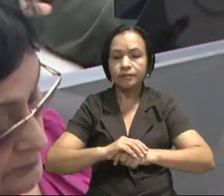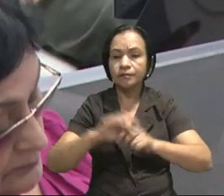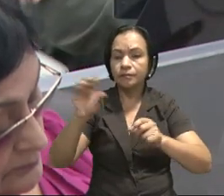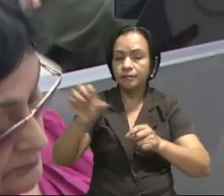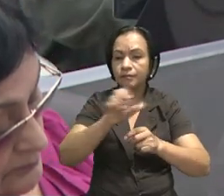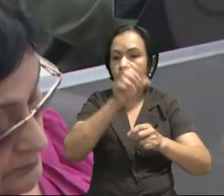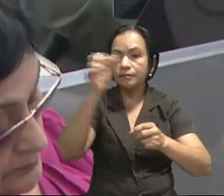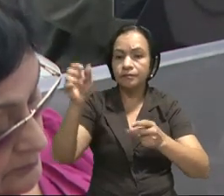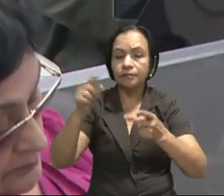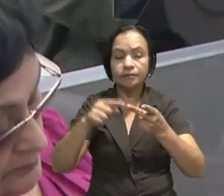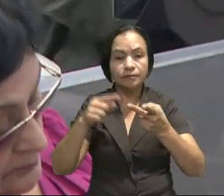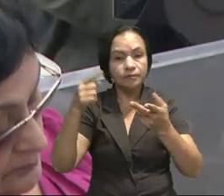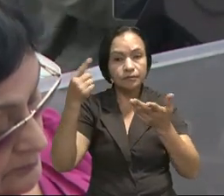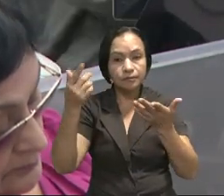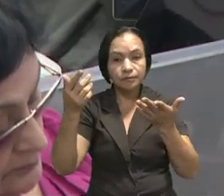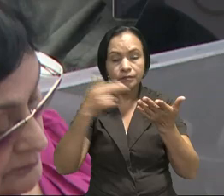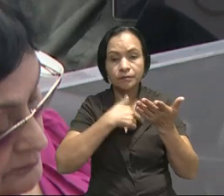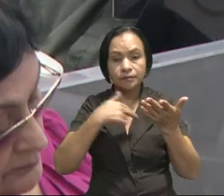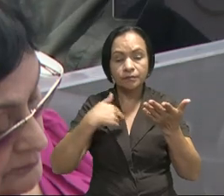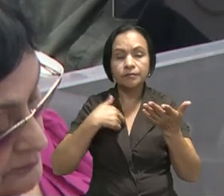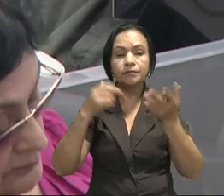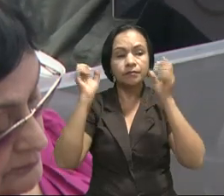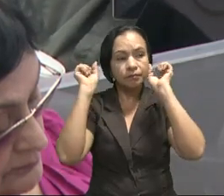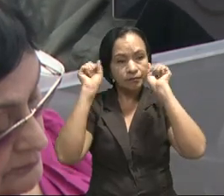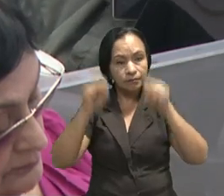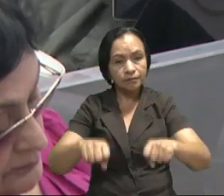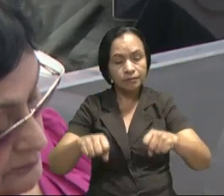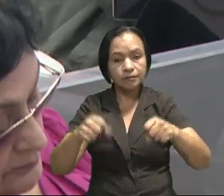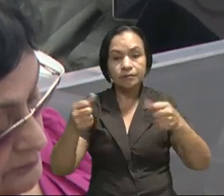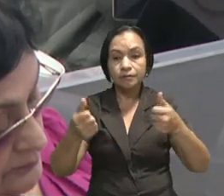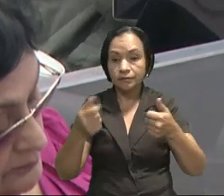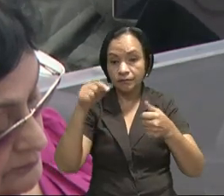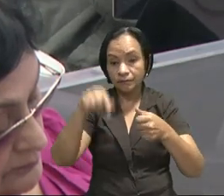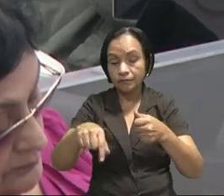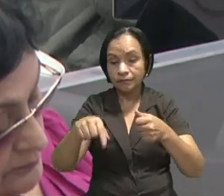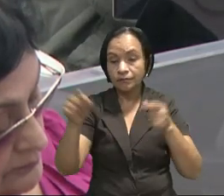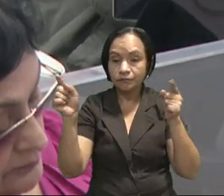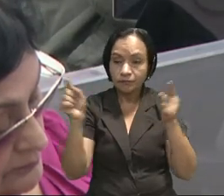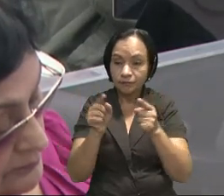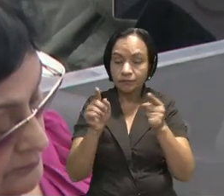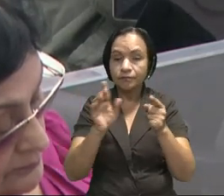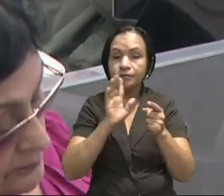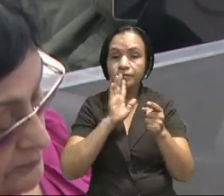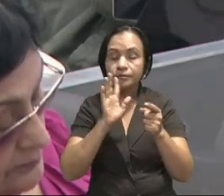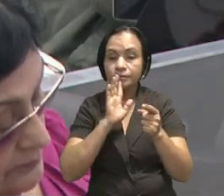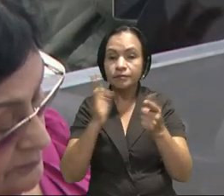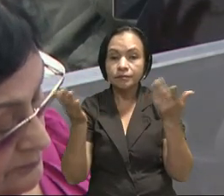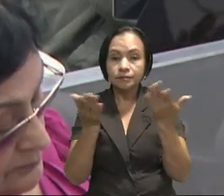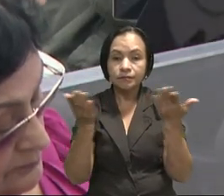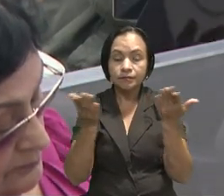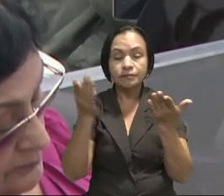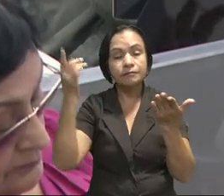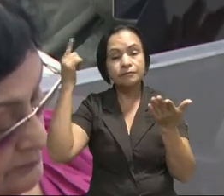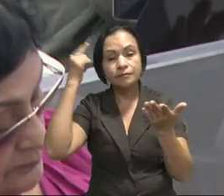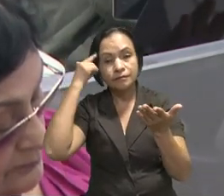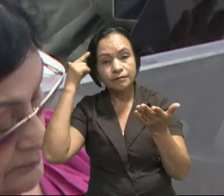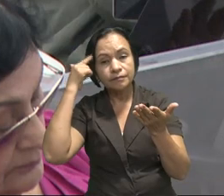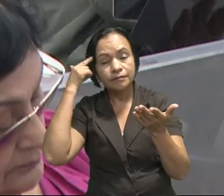otro lado, creo que sí vale la pena aprovechar este breve espacio para